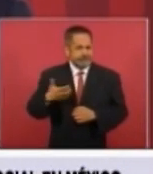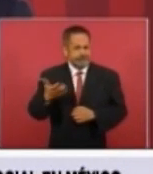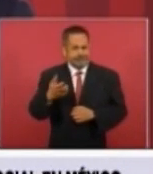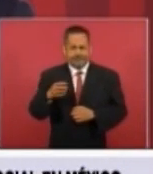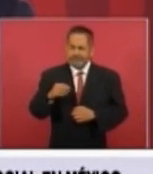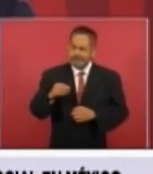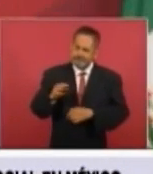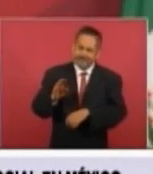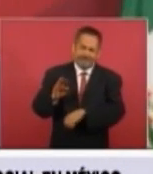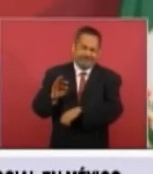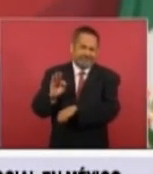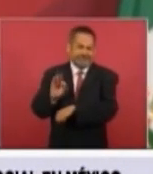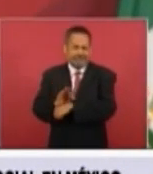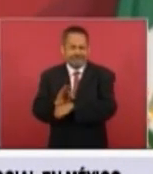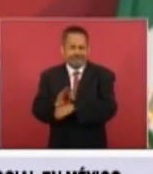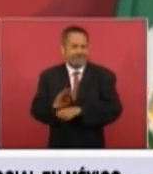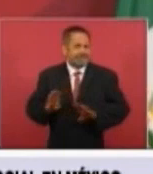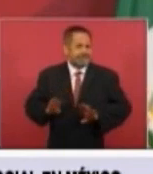beneficio